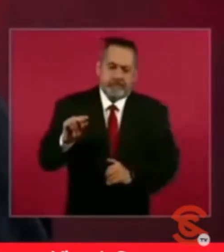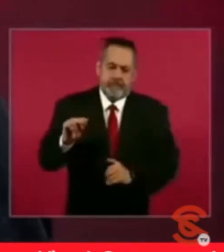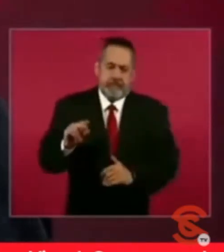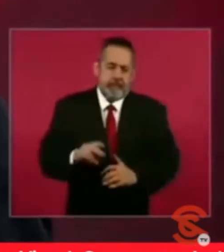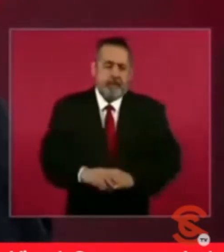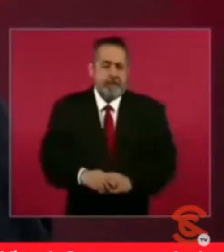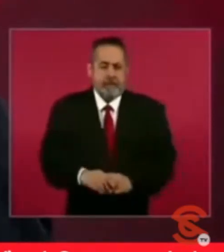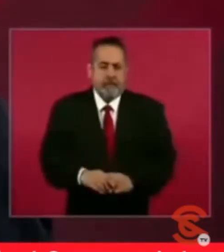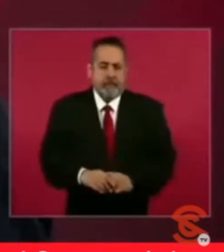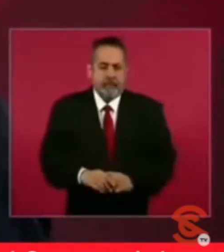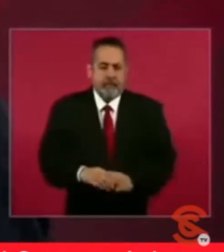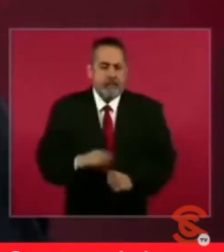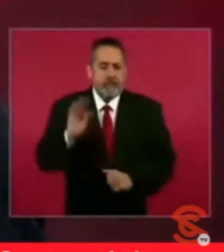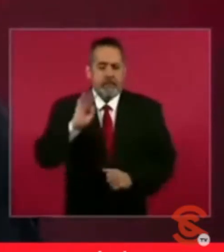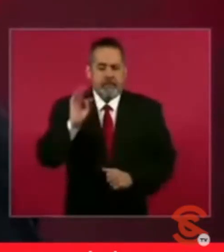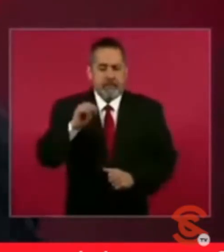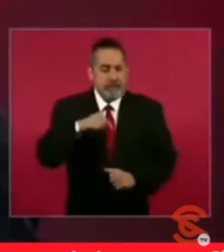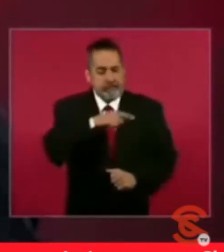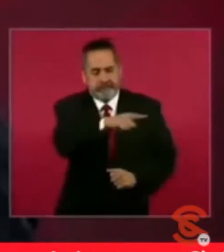Podemos no estar de acuerdo